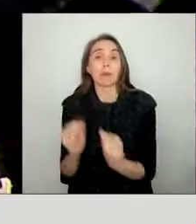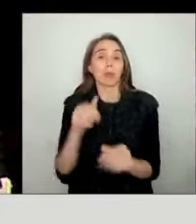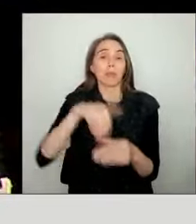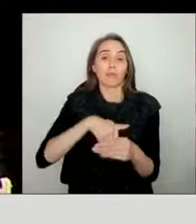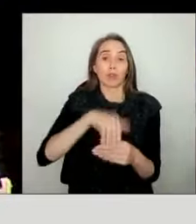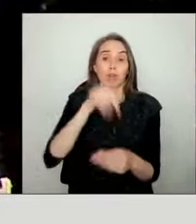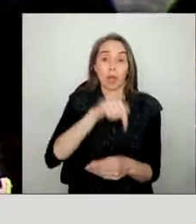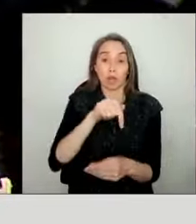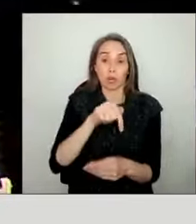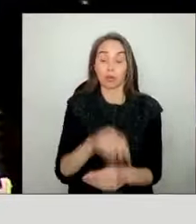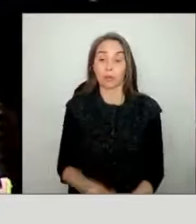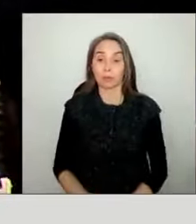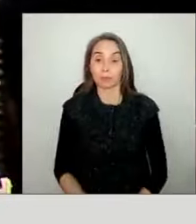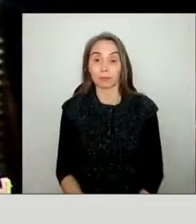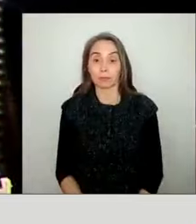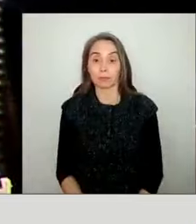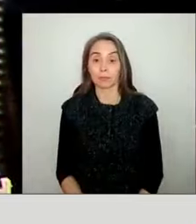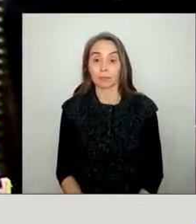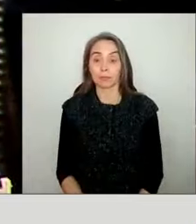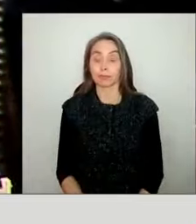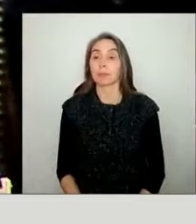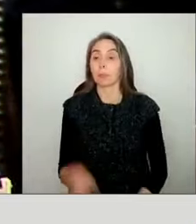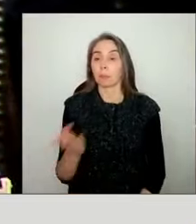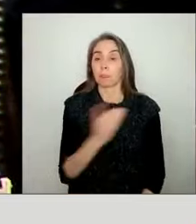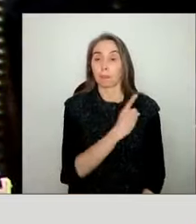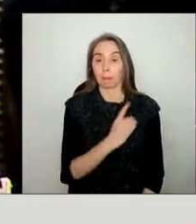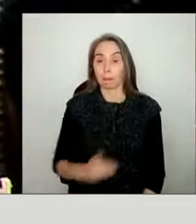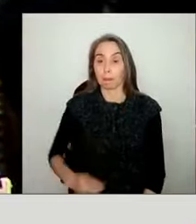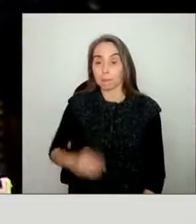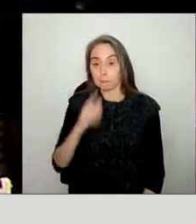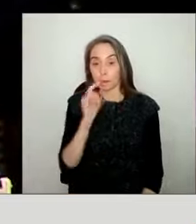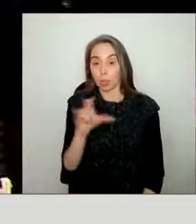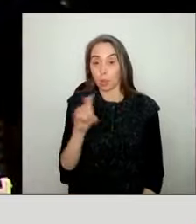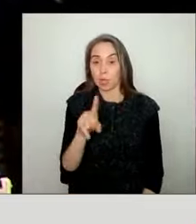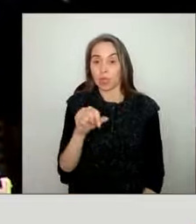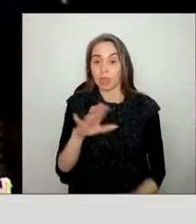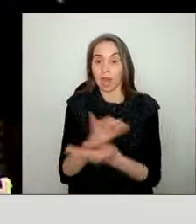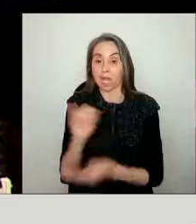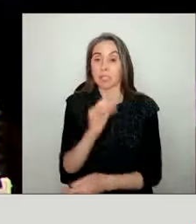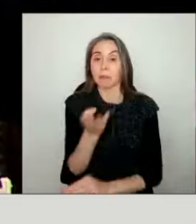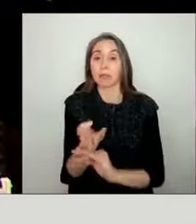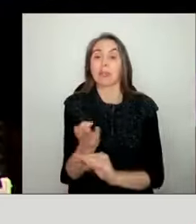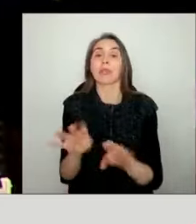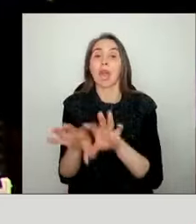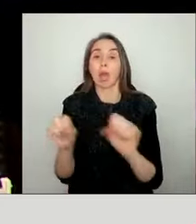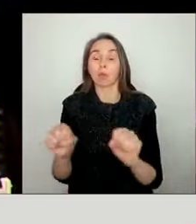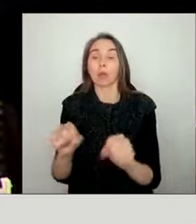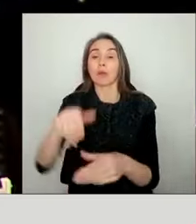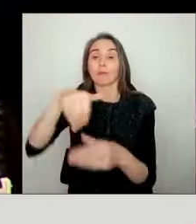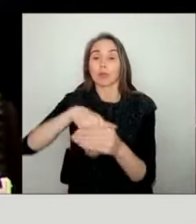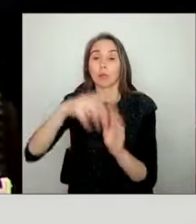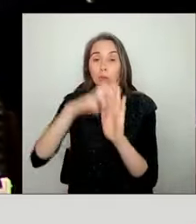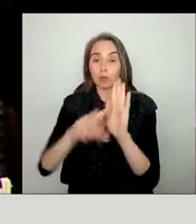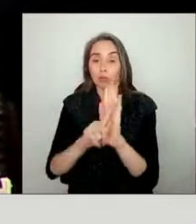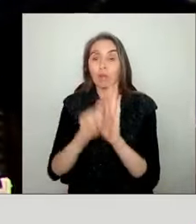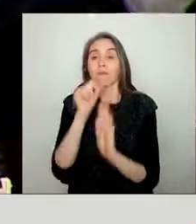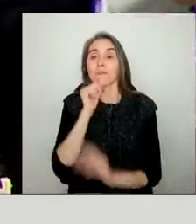gracias diput el diputado Luis Sánchez solicita el acuerdo para votar este proyecto de ley a pesar de que quedan dos